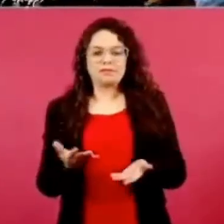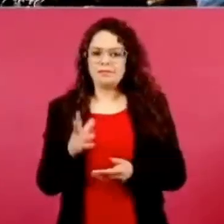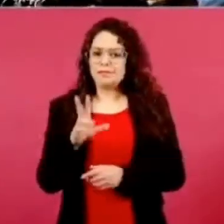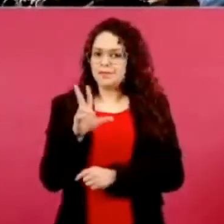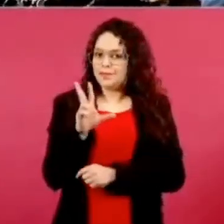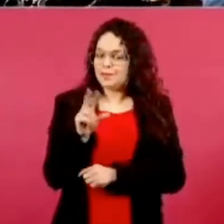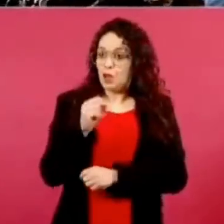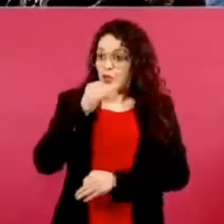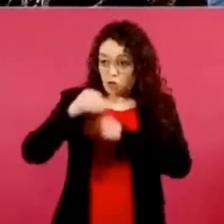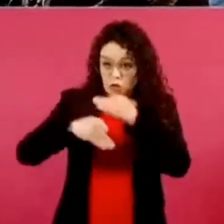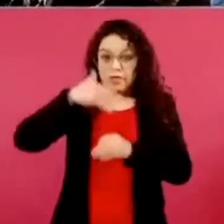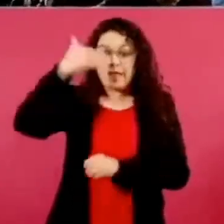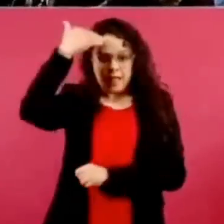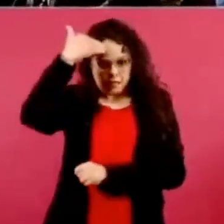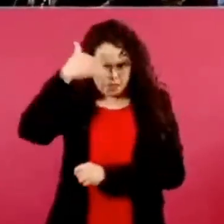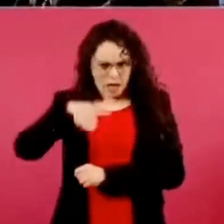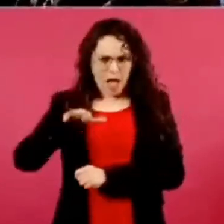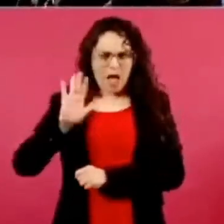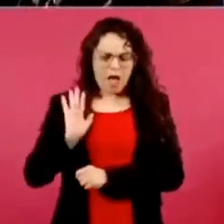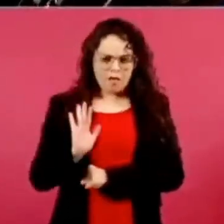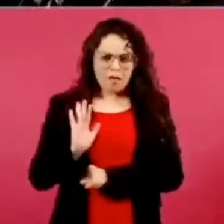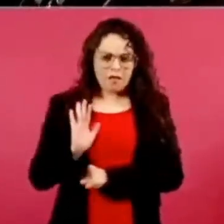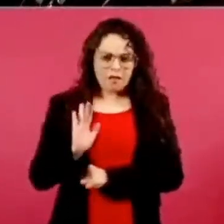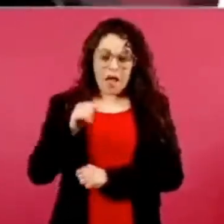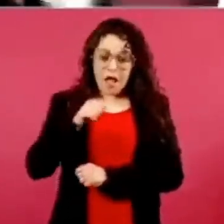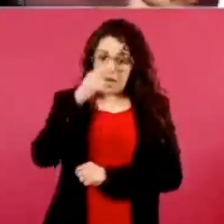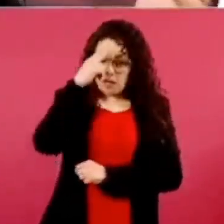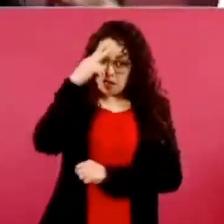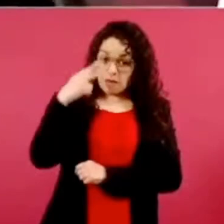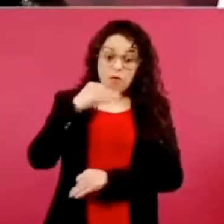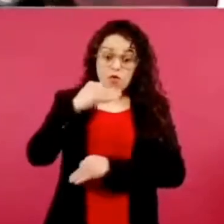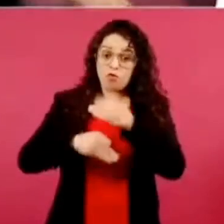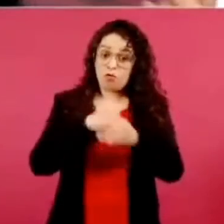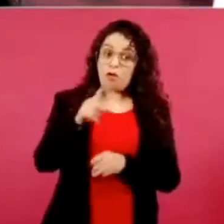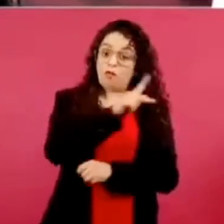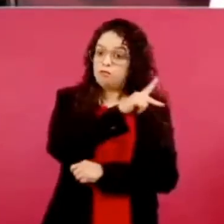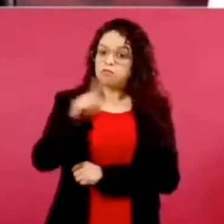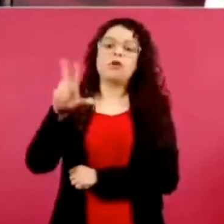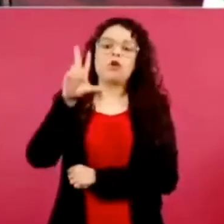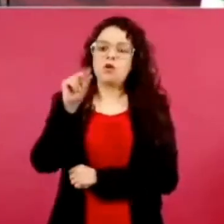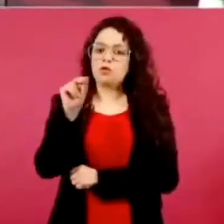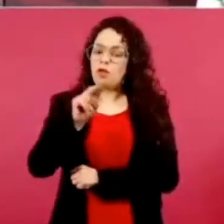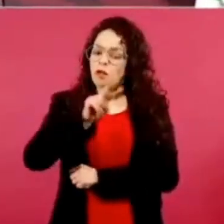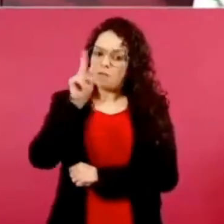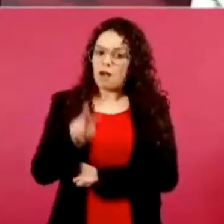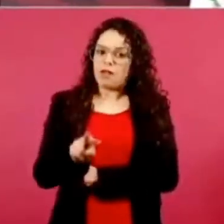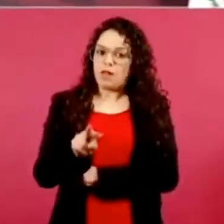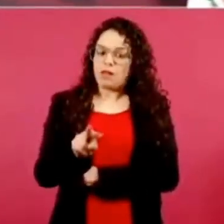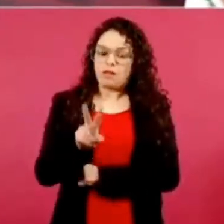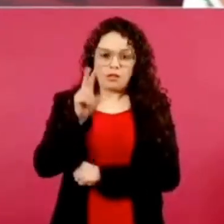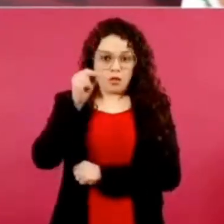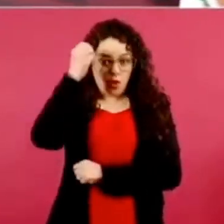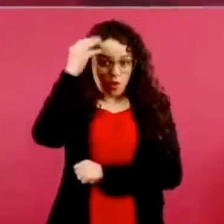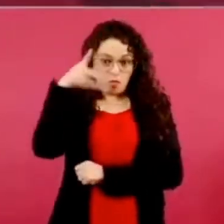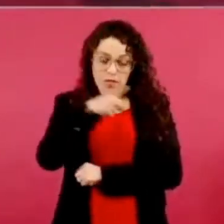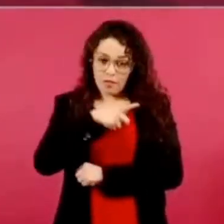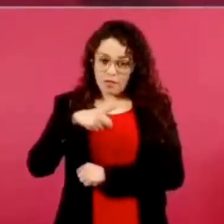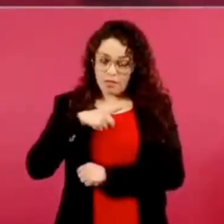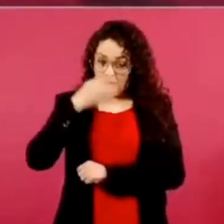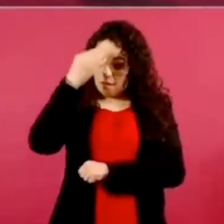no todos en México, y eso es una cosa que debemos de tener muy presente.